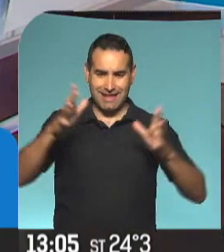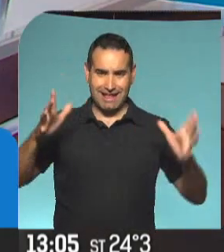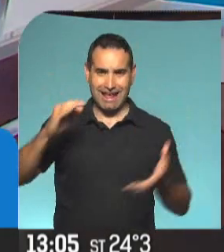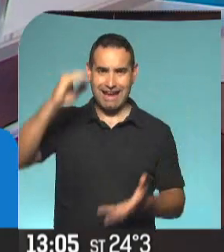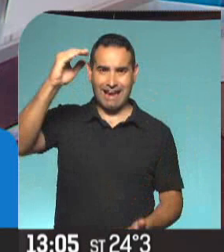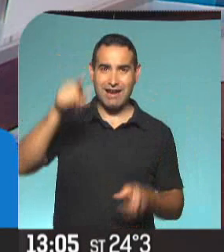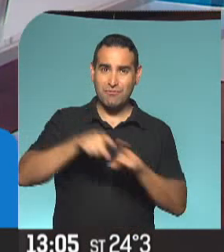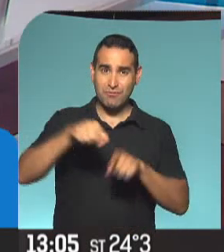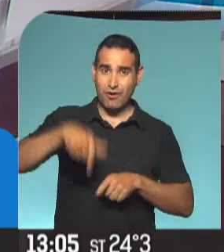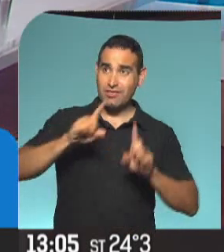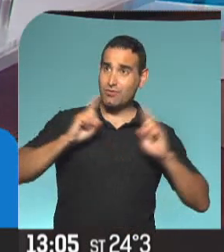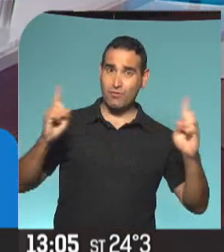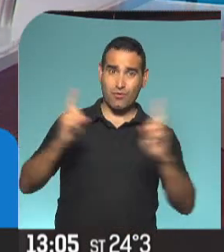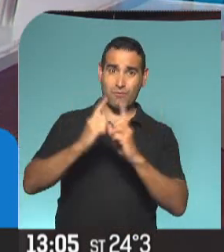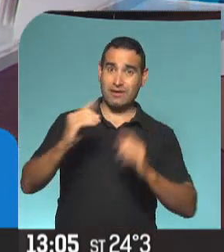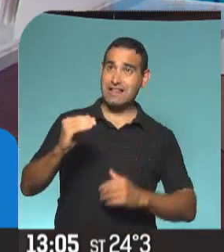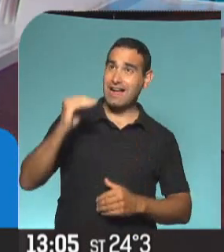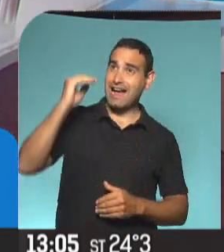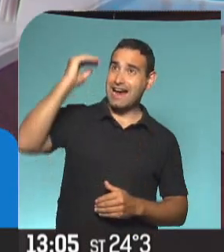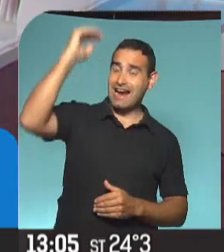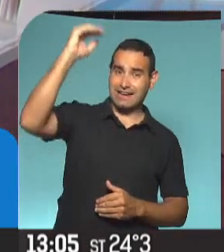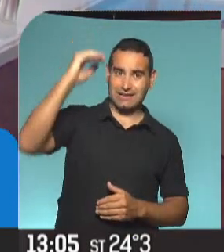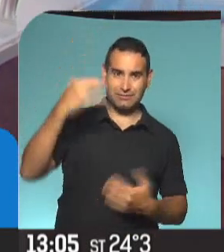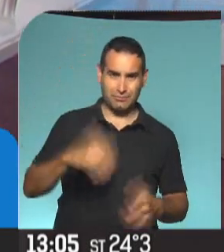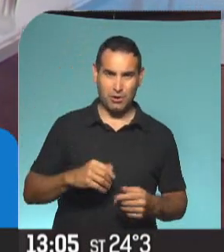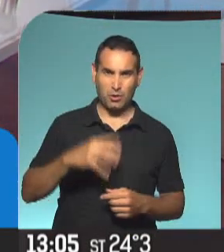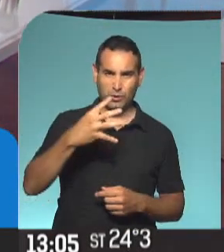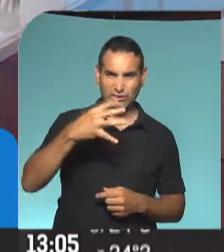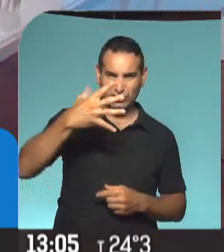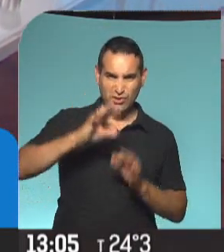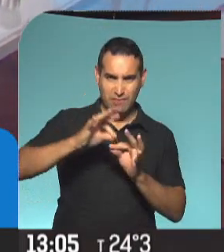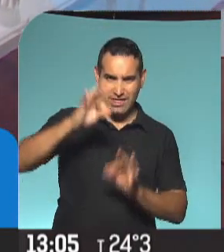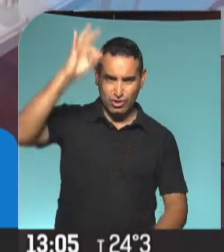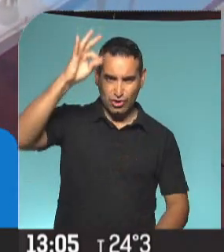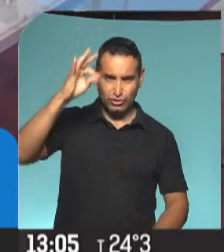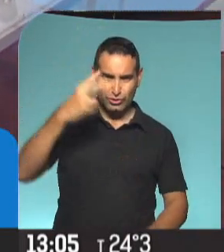techo de este estudio. Estamos hablando, para los televidentes, 4 o 5 metros de altura.